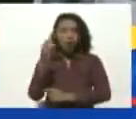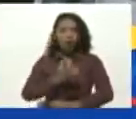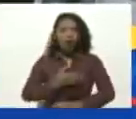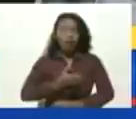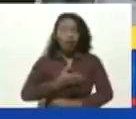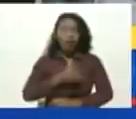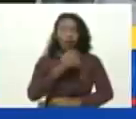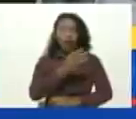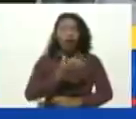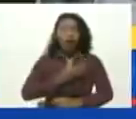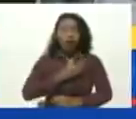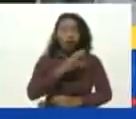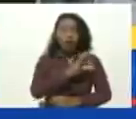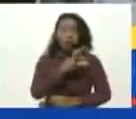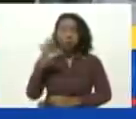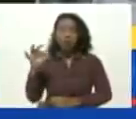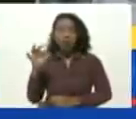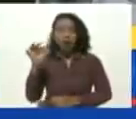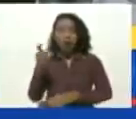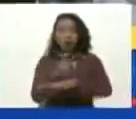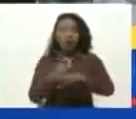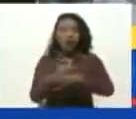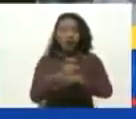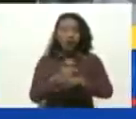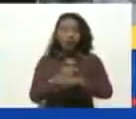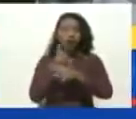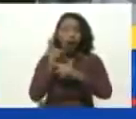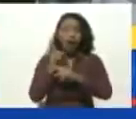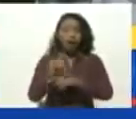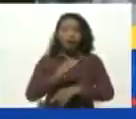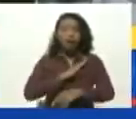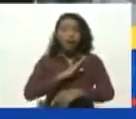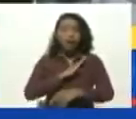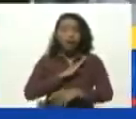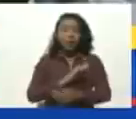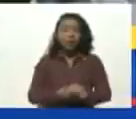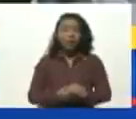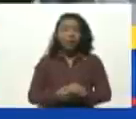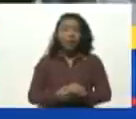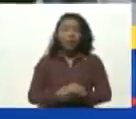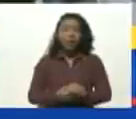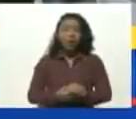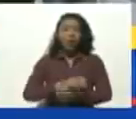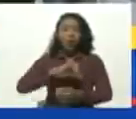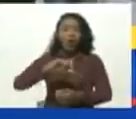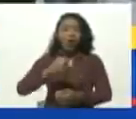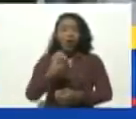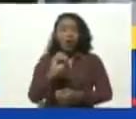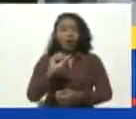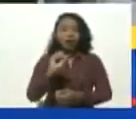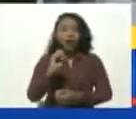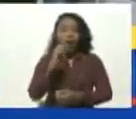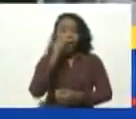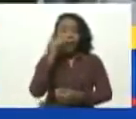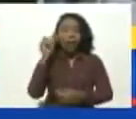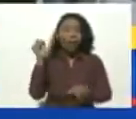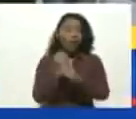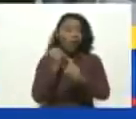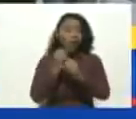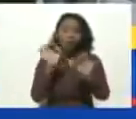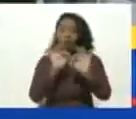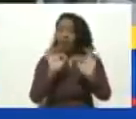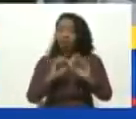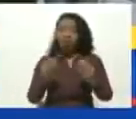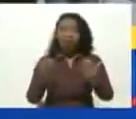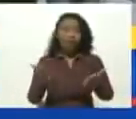de alcalde el pueblo lo eligió gobernador. Y allá lo tenemos, José Vázquez. Al trabajo nadie le gana, José